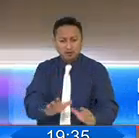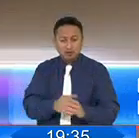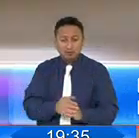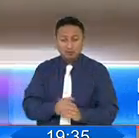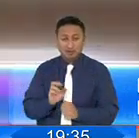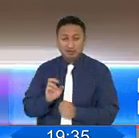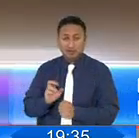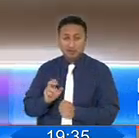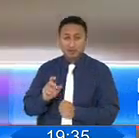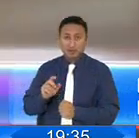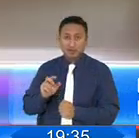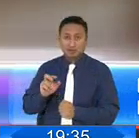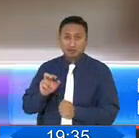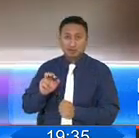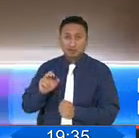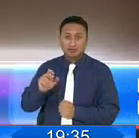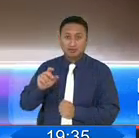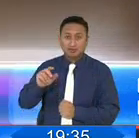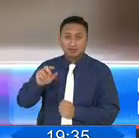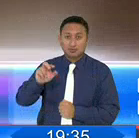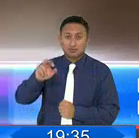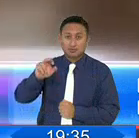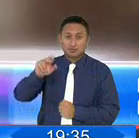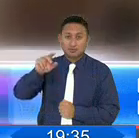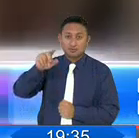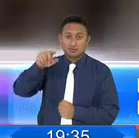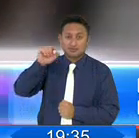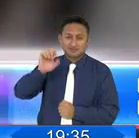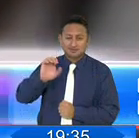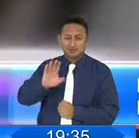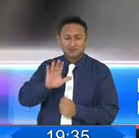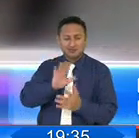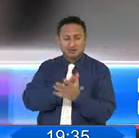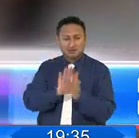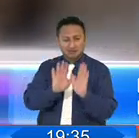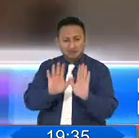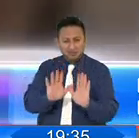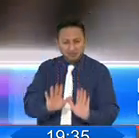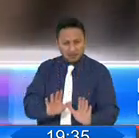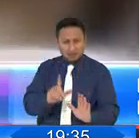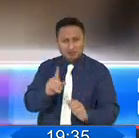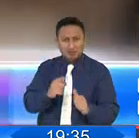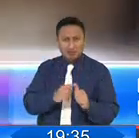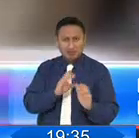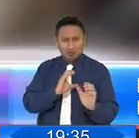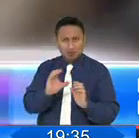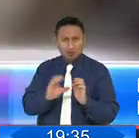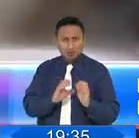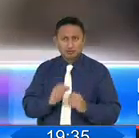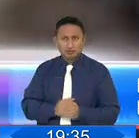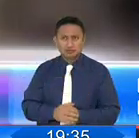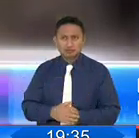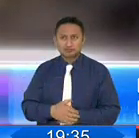la escalera de manera minuciosa para convencerla de que no acabe con su vida.